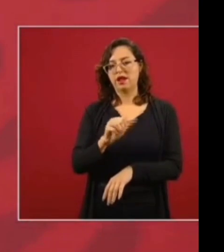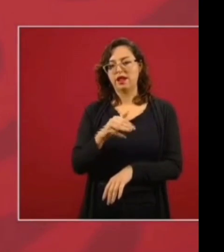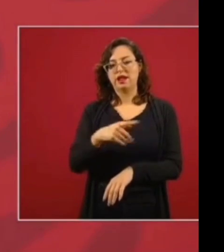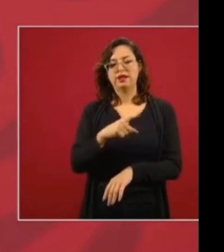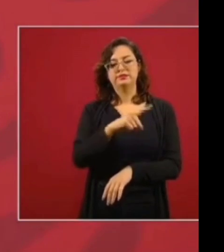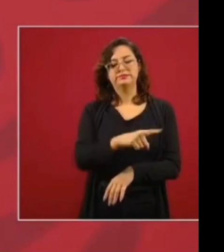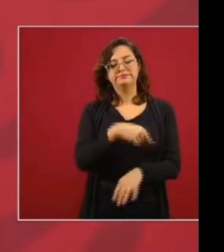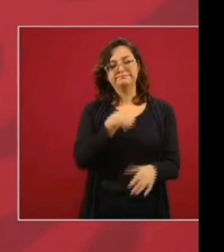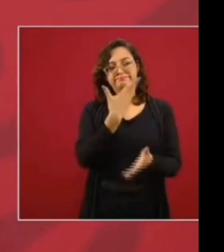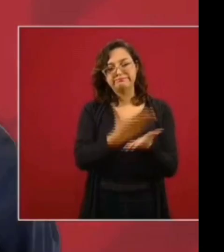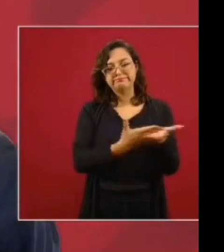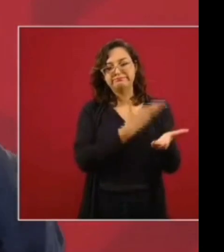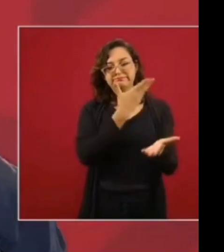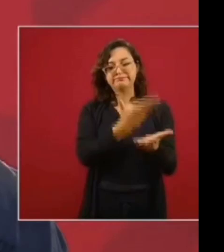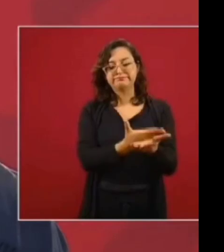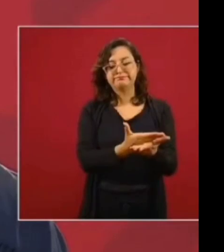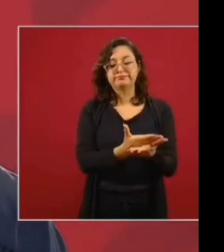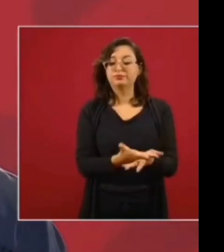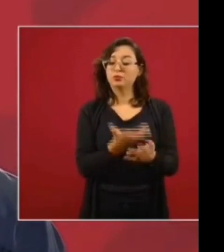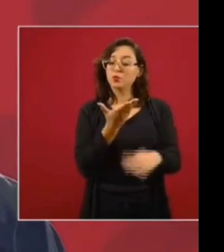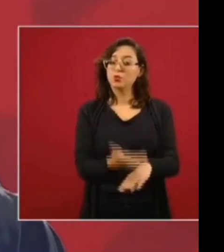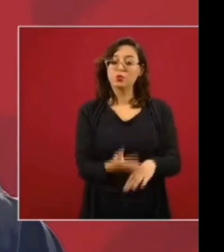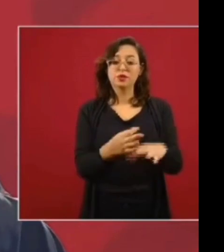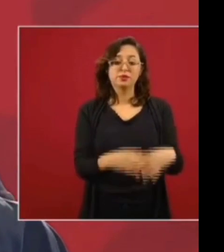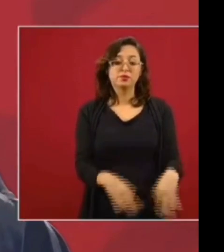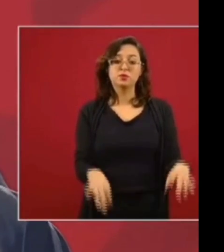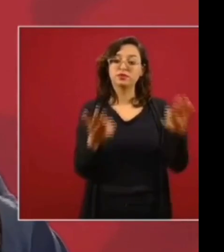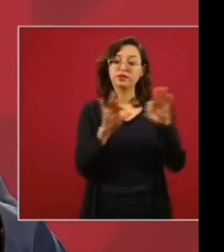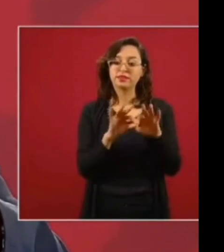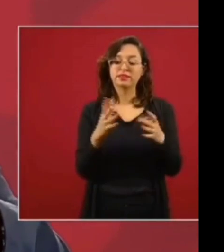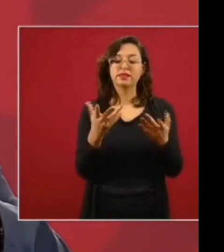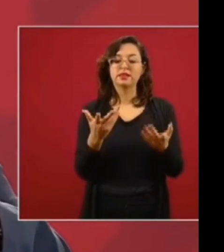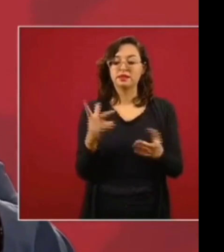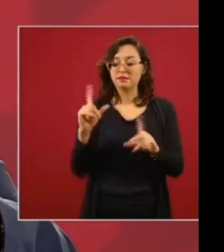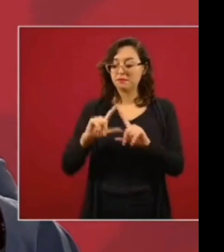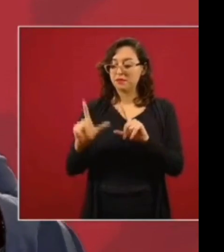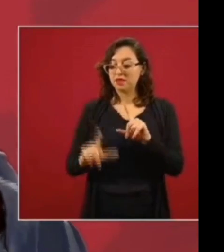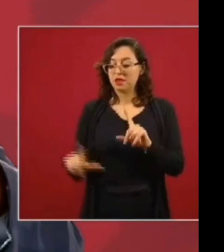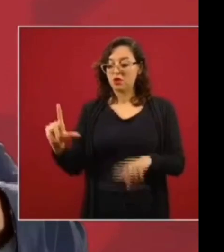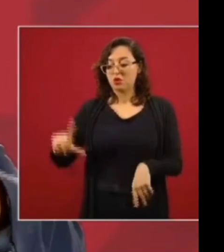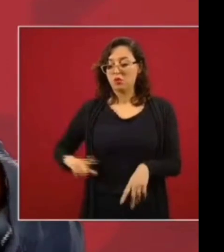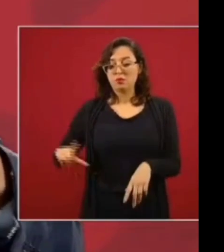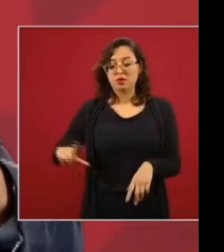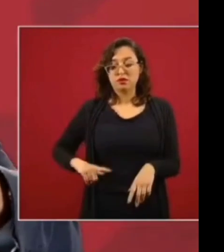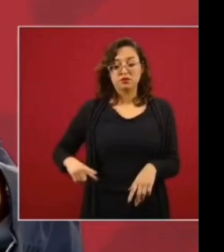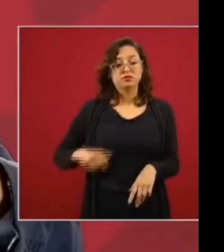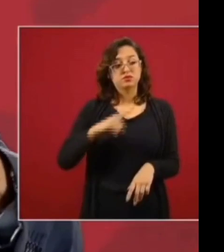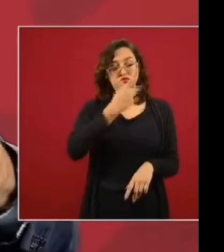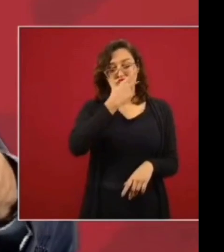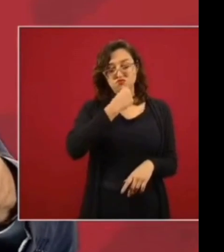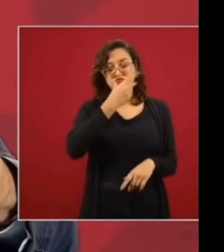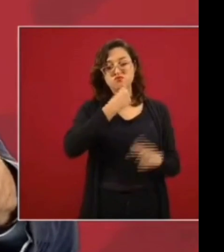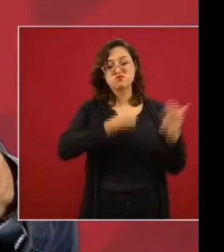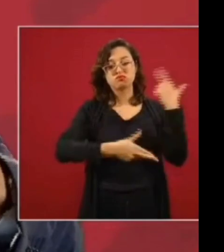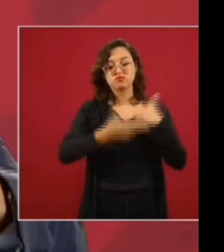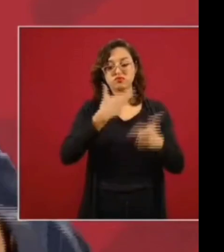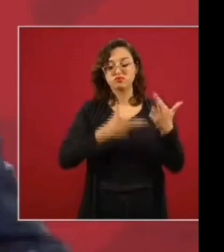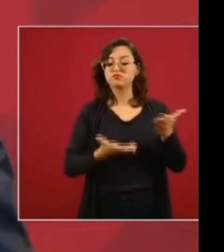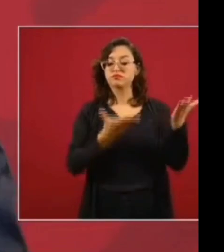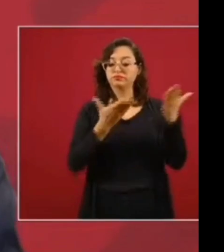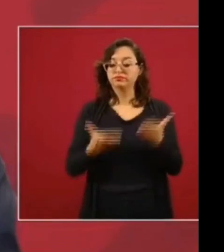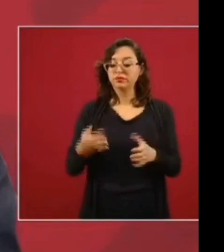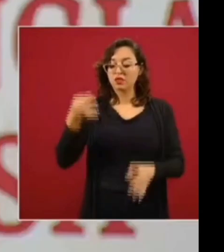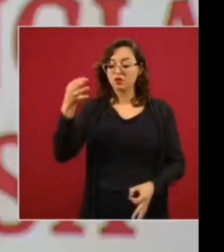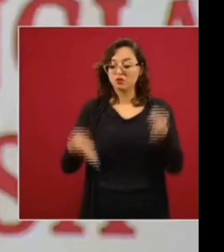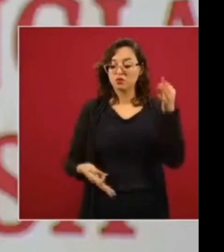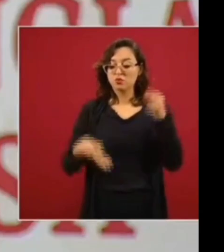planteamos que era muy importante para nuestro gobierno y para nuestro país que esa extradición se cumplimentara para que sea juzgado